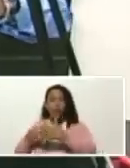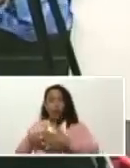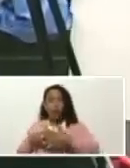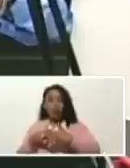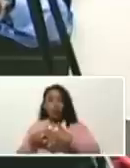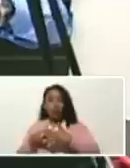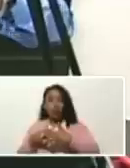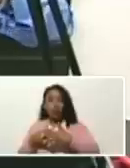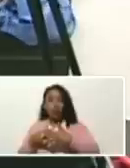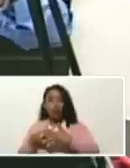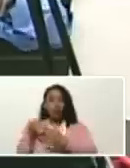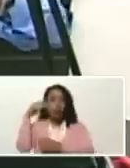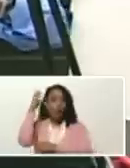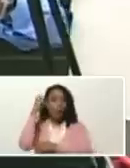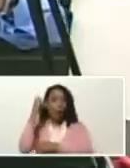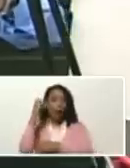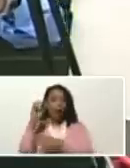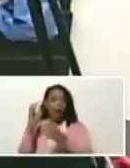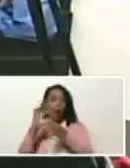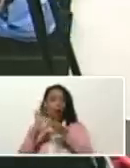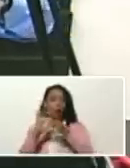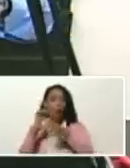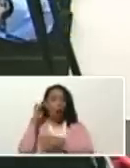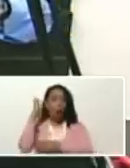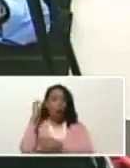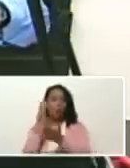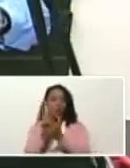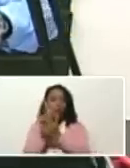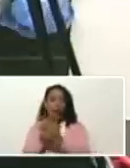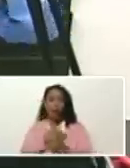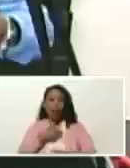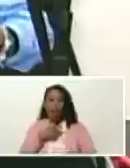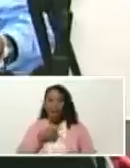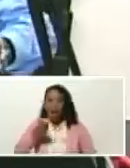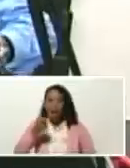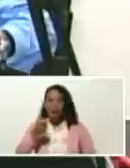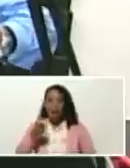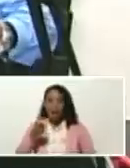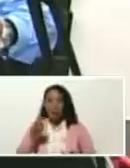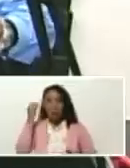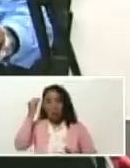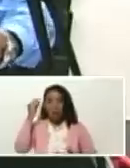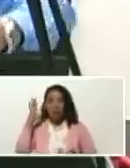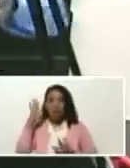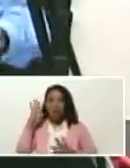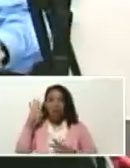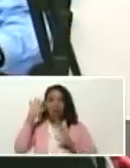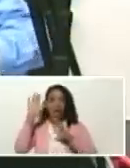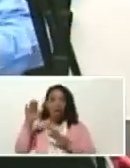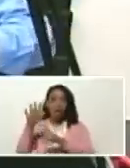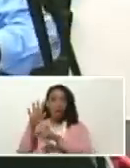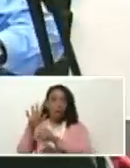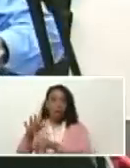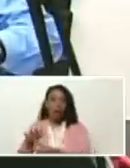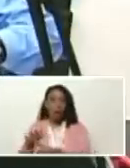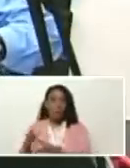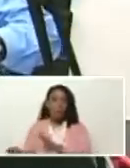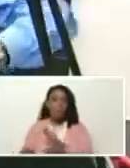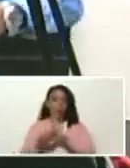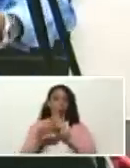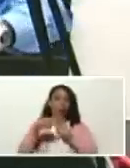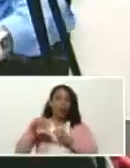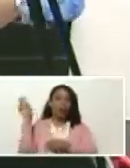y Europa la Unión Europea siempre pretende sobre estimarlos a ellos imponerse los a Venezuela